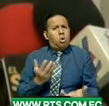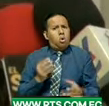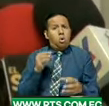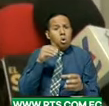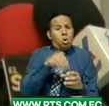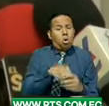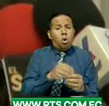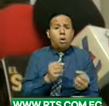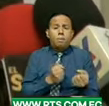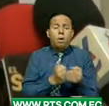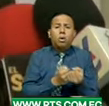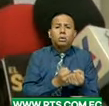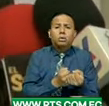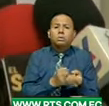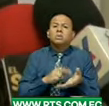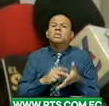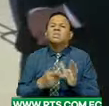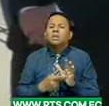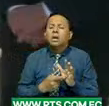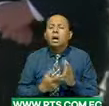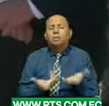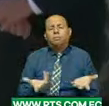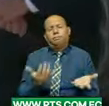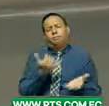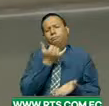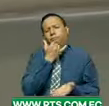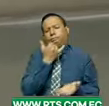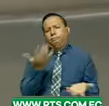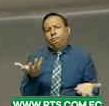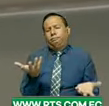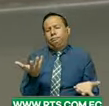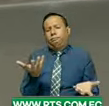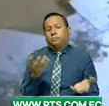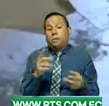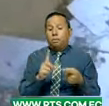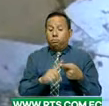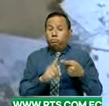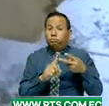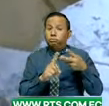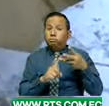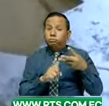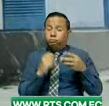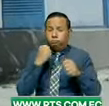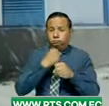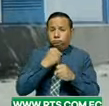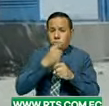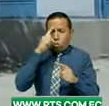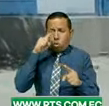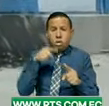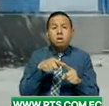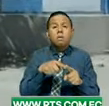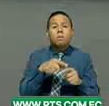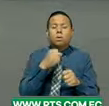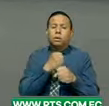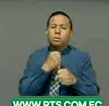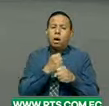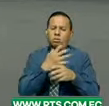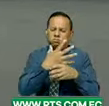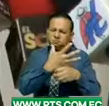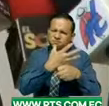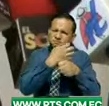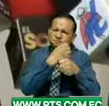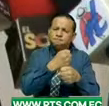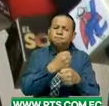escáneres, cometo peculado. En tres etapas trabajarán para garantizar la seguridad del centro carcelario y del